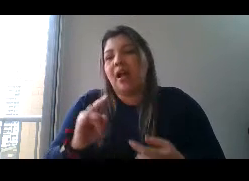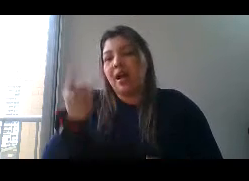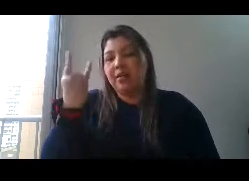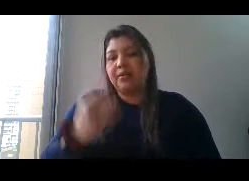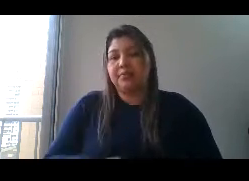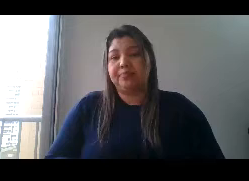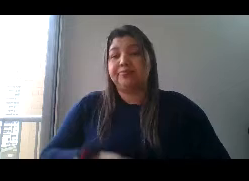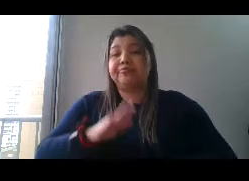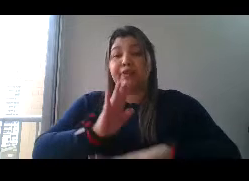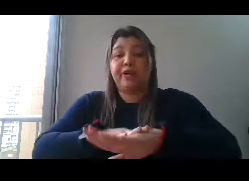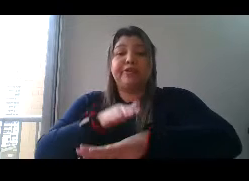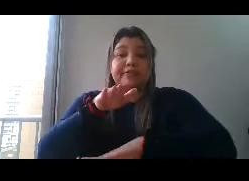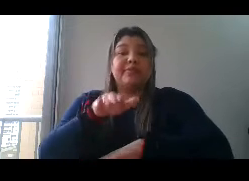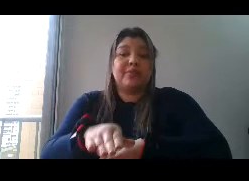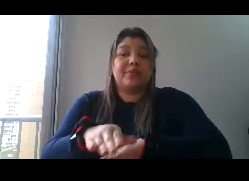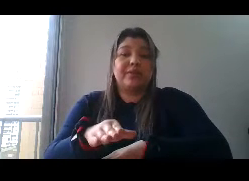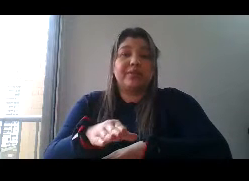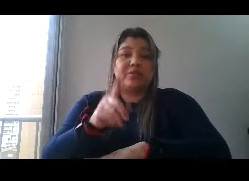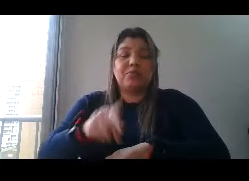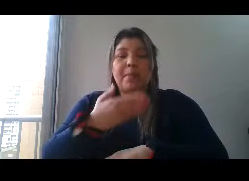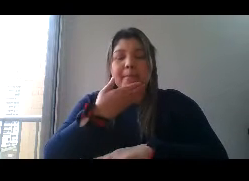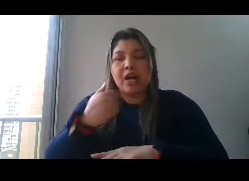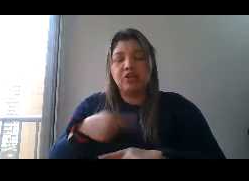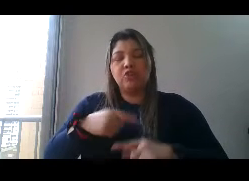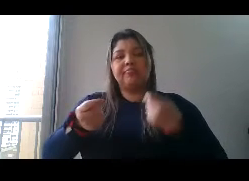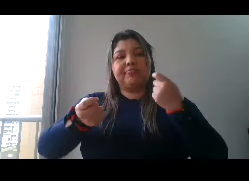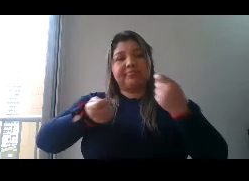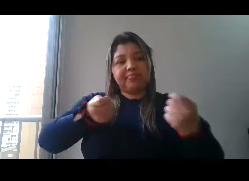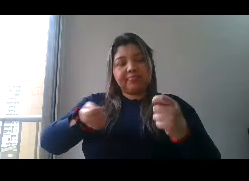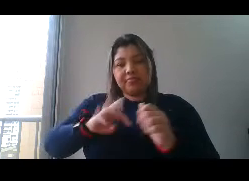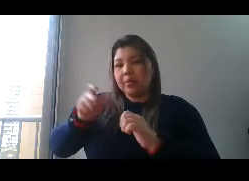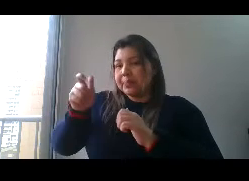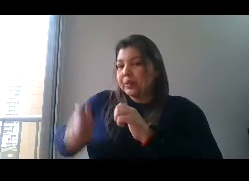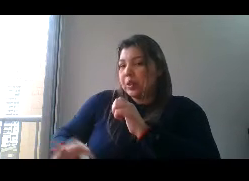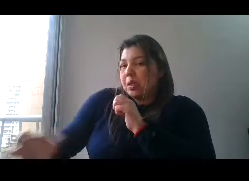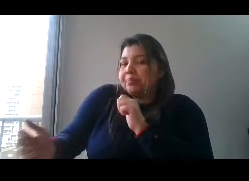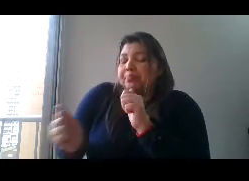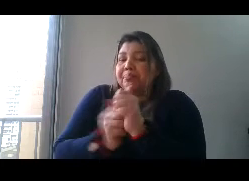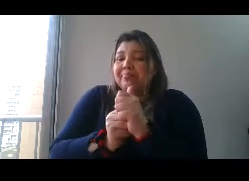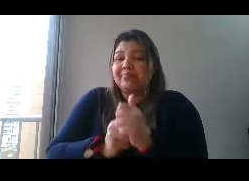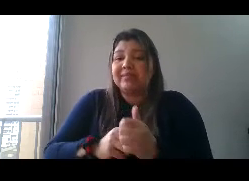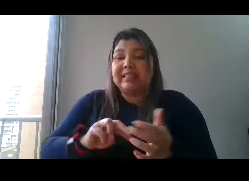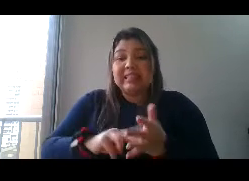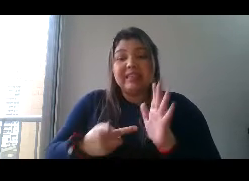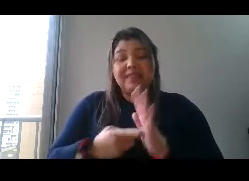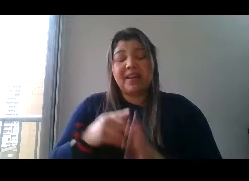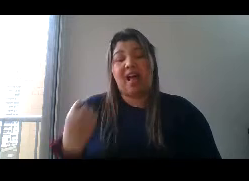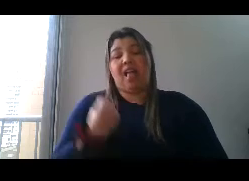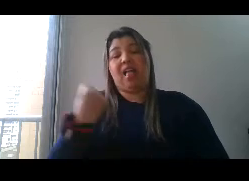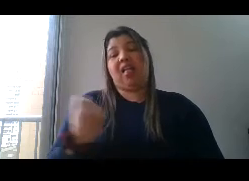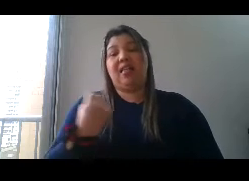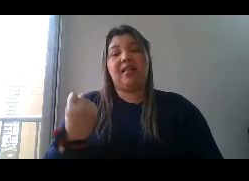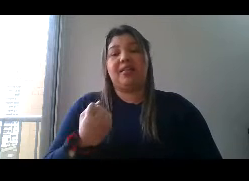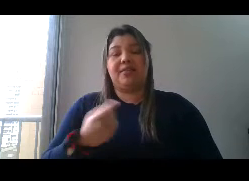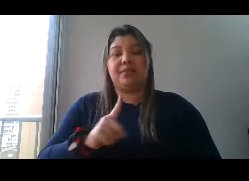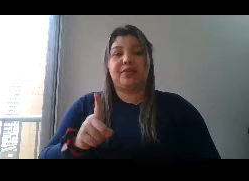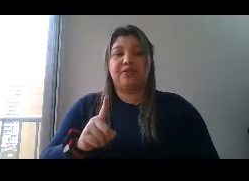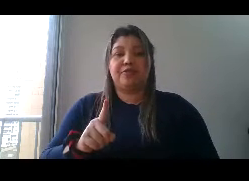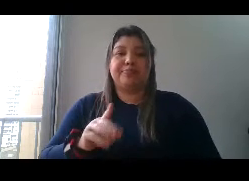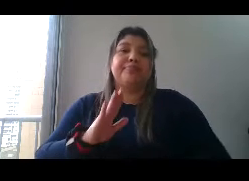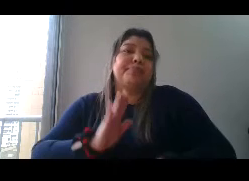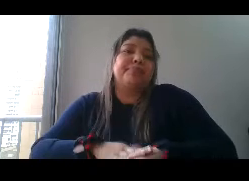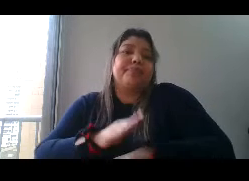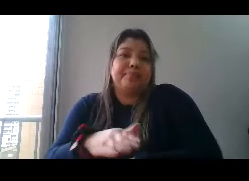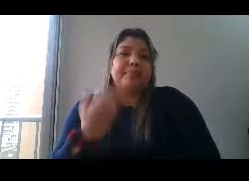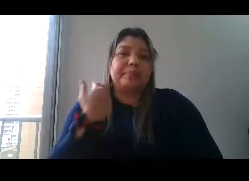adversos no prevenibles y que son esos eventos adversos no intencionales que se presentan a pesar del cumplimiento de los estándares del cuidado asistencial.